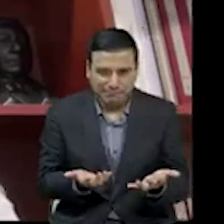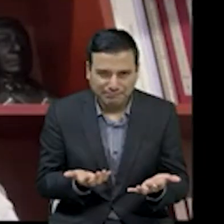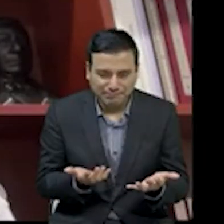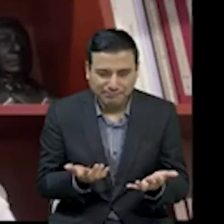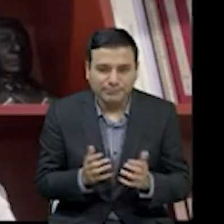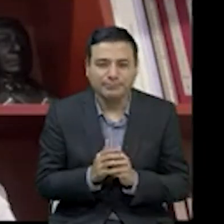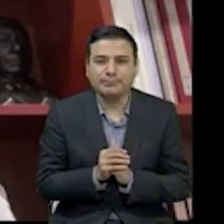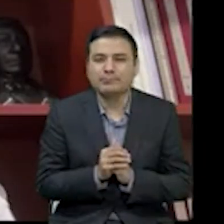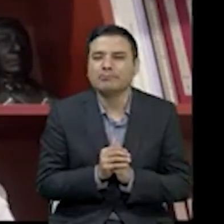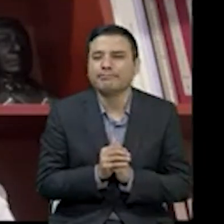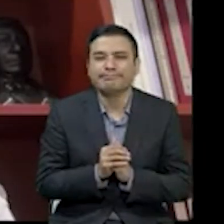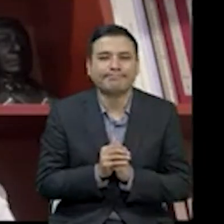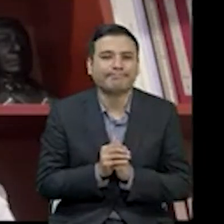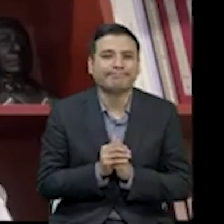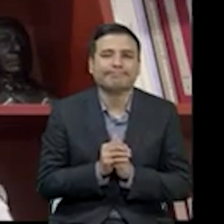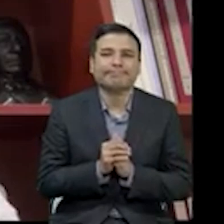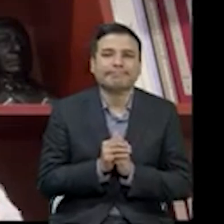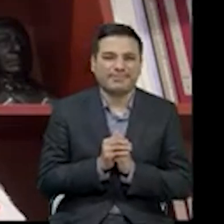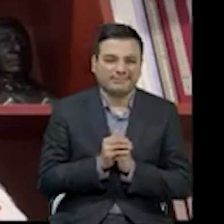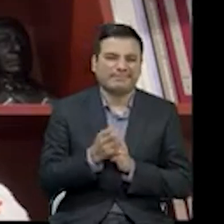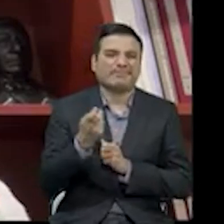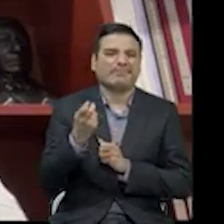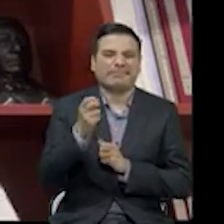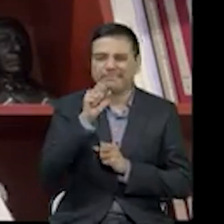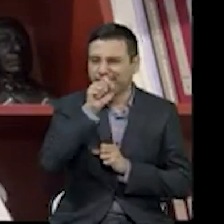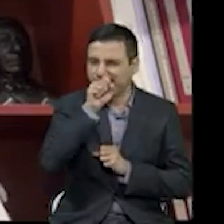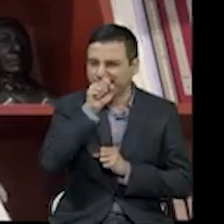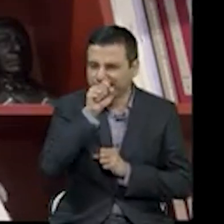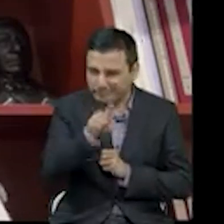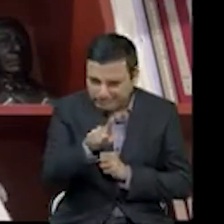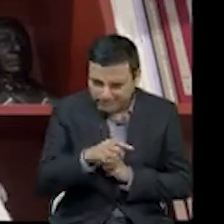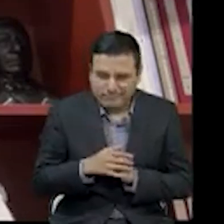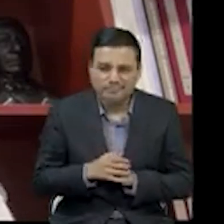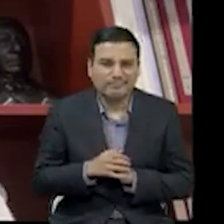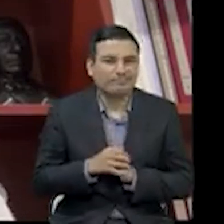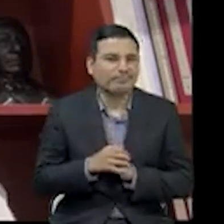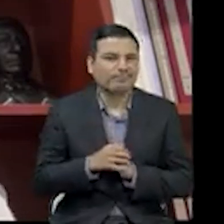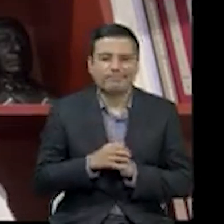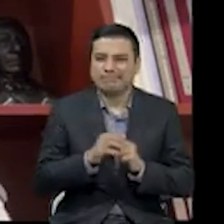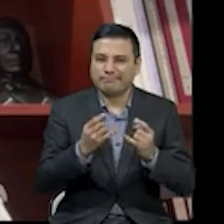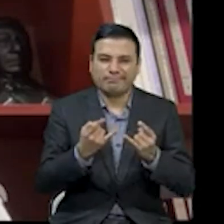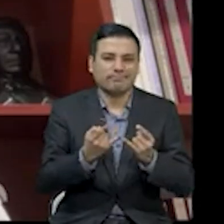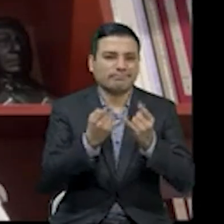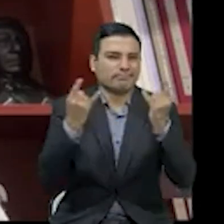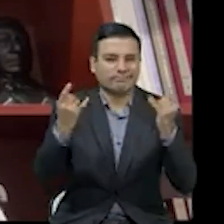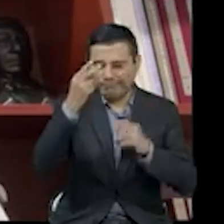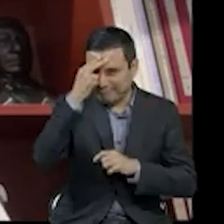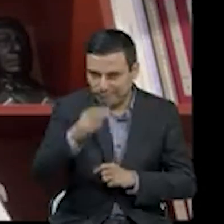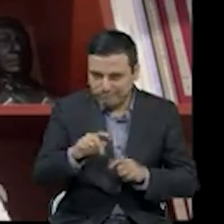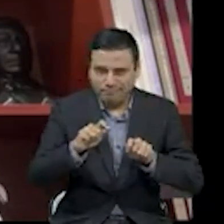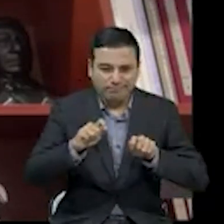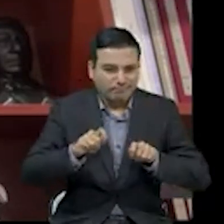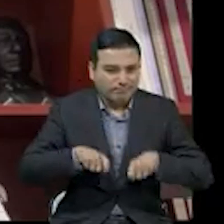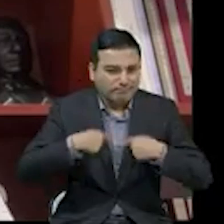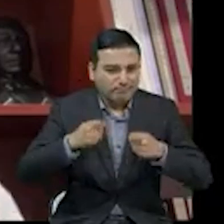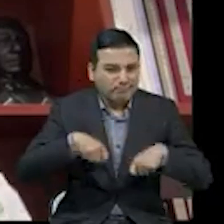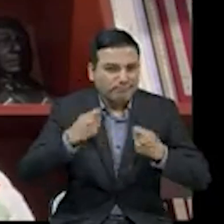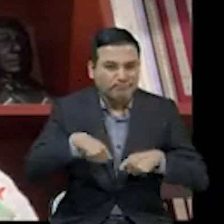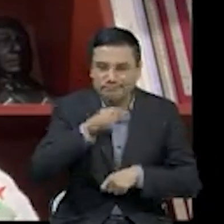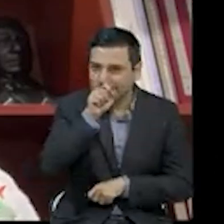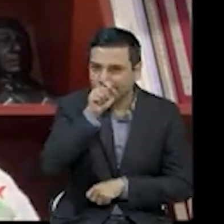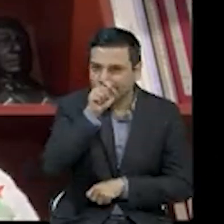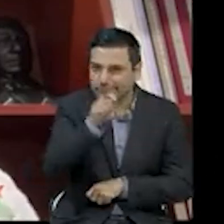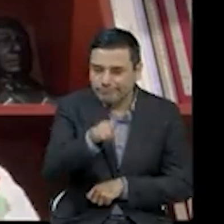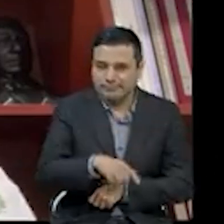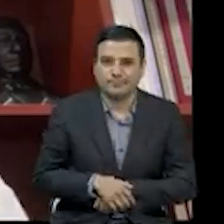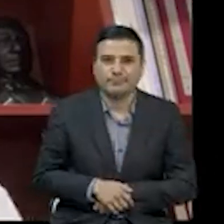y así ha sido, sin ser esquemático, la historia del país. Y cada quien toma